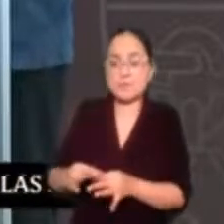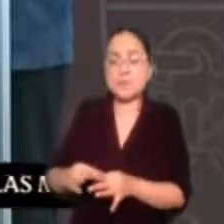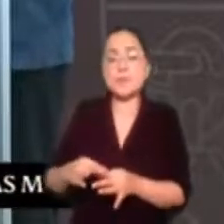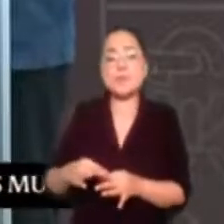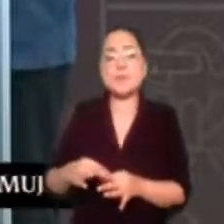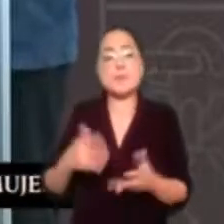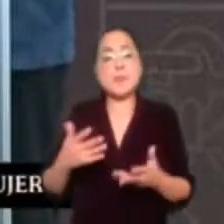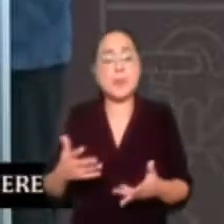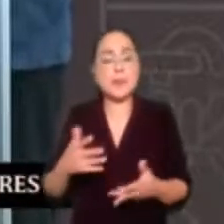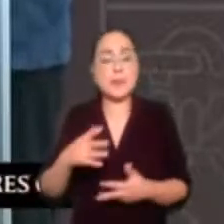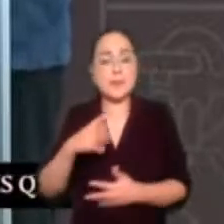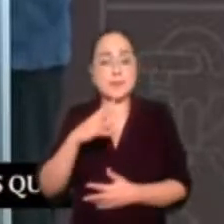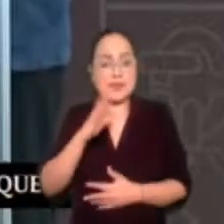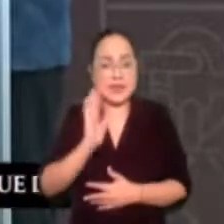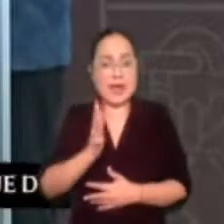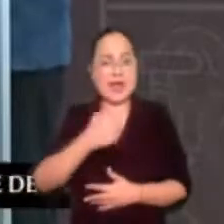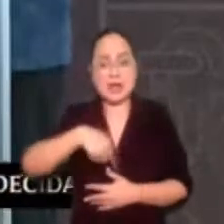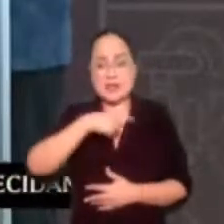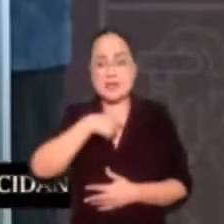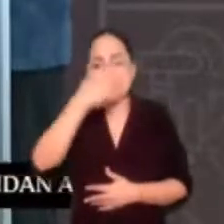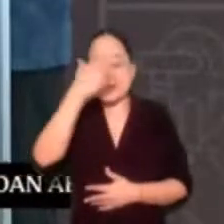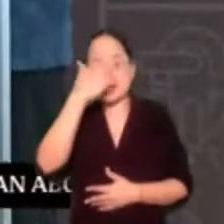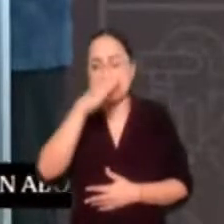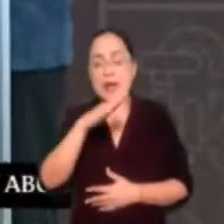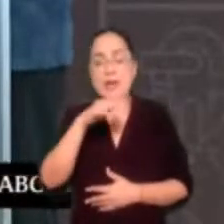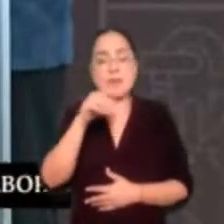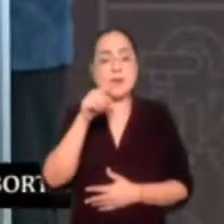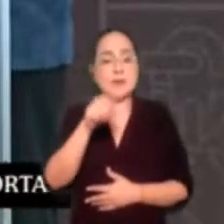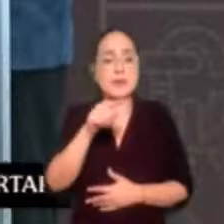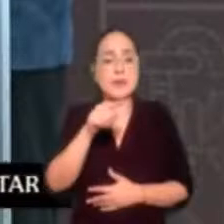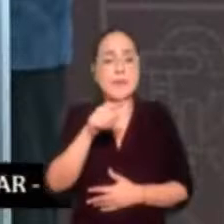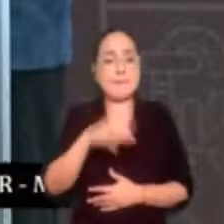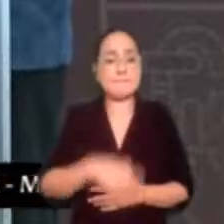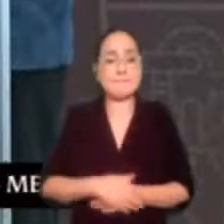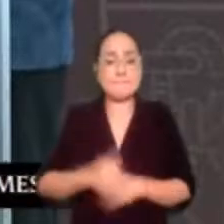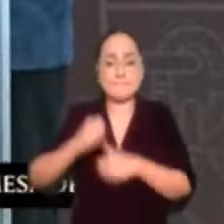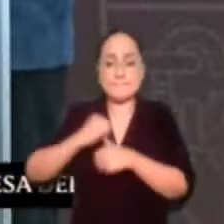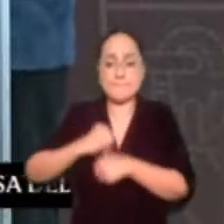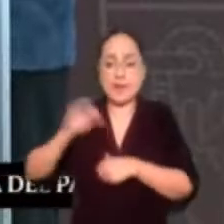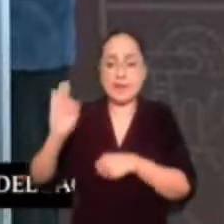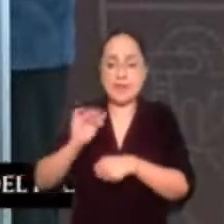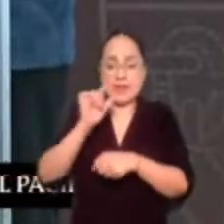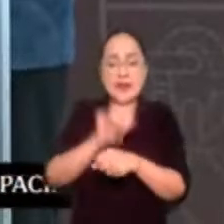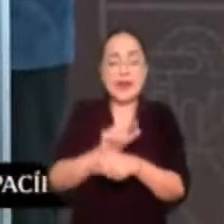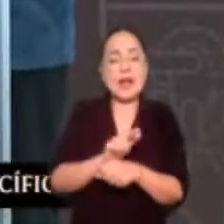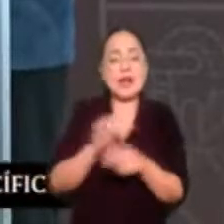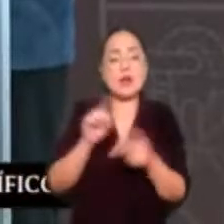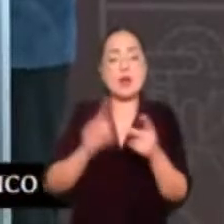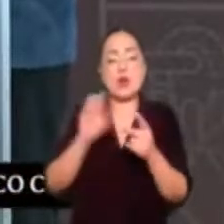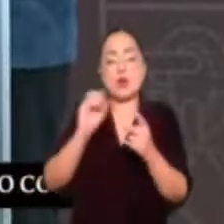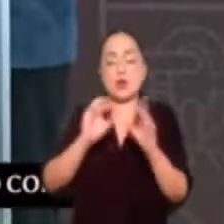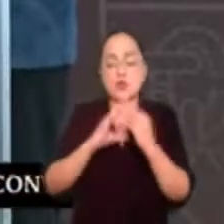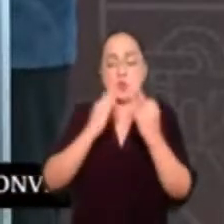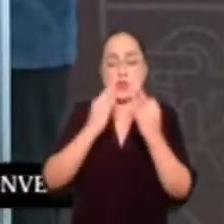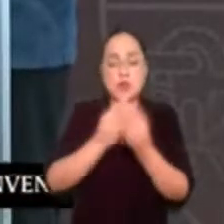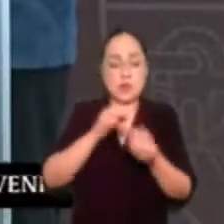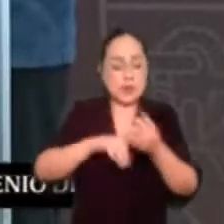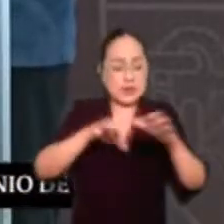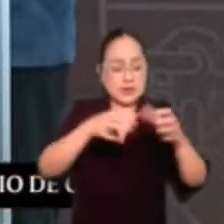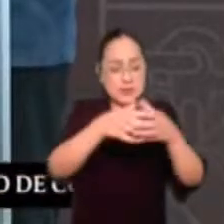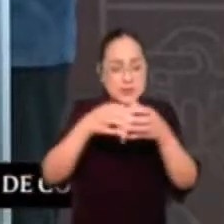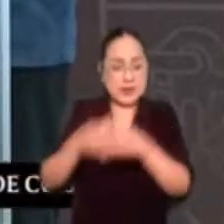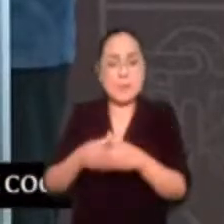probada, comprensión por parte de la autoridad federal para encontrar las vías y mecanismos. El propio gobernador ha